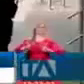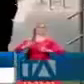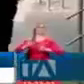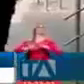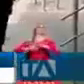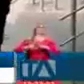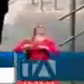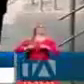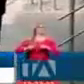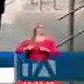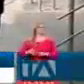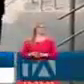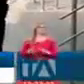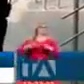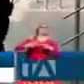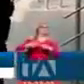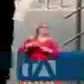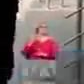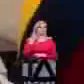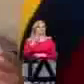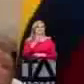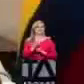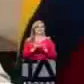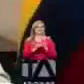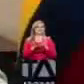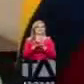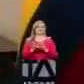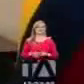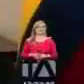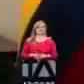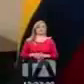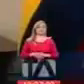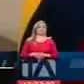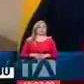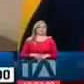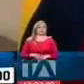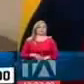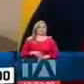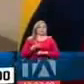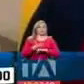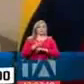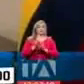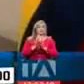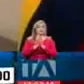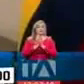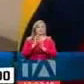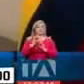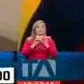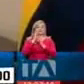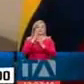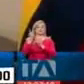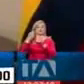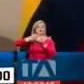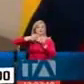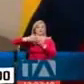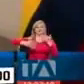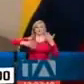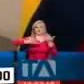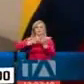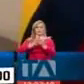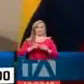por estar relacionados con irregularidades. Esta gerencia ha pedido un informe de todas las personas que han participado